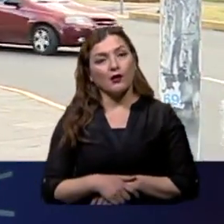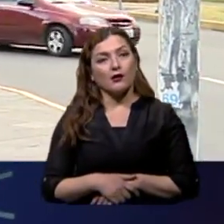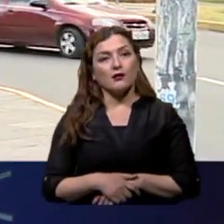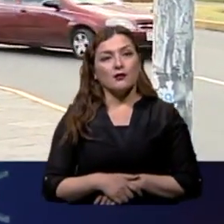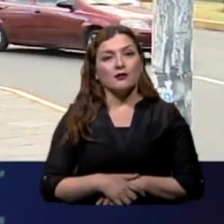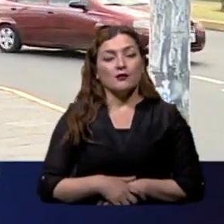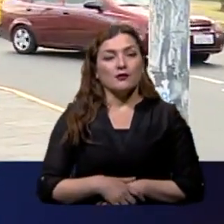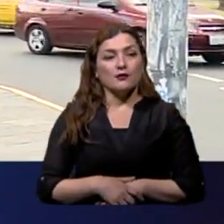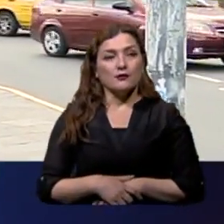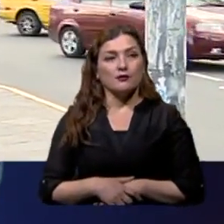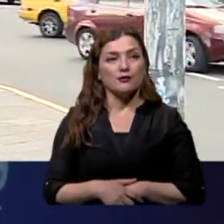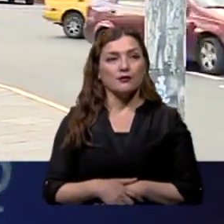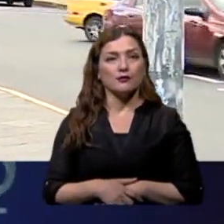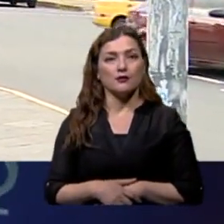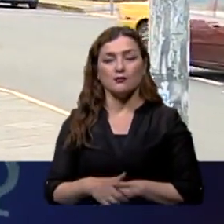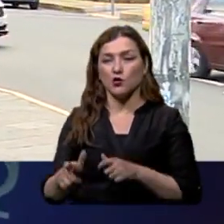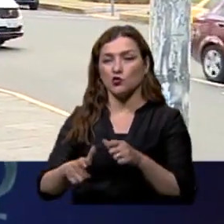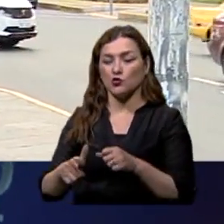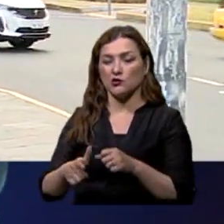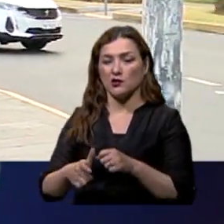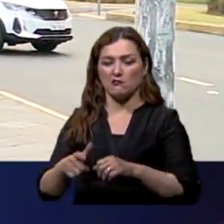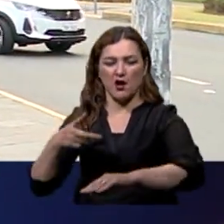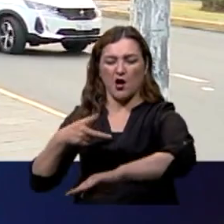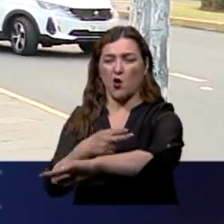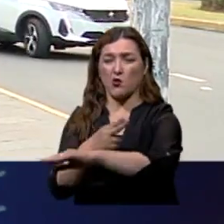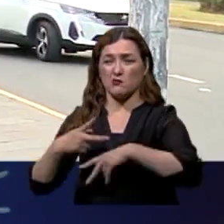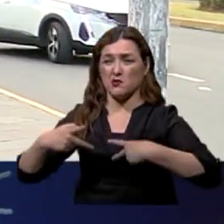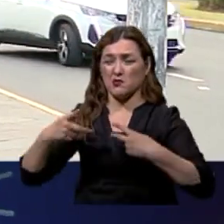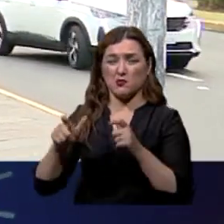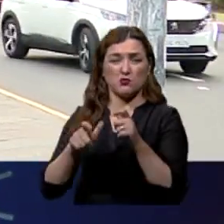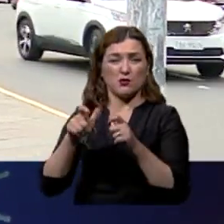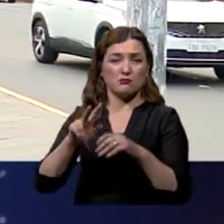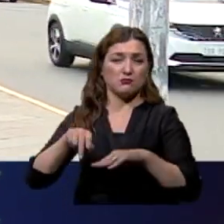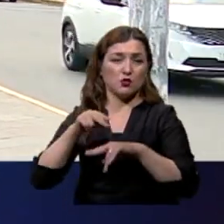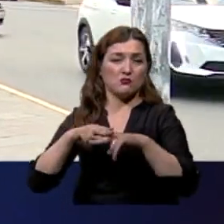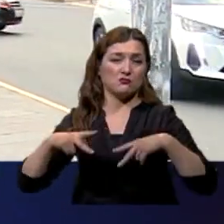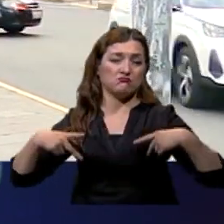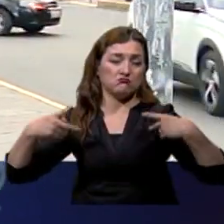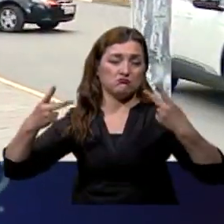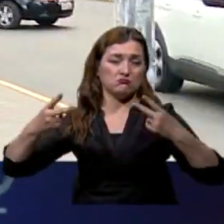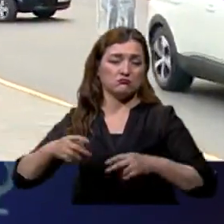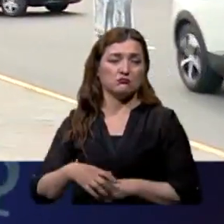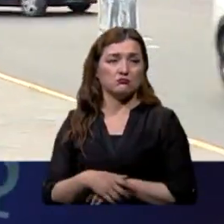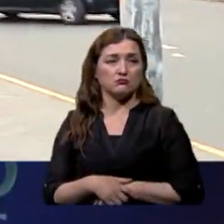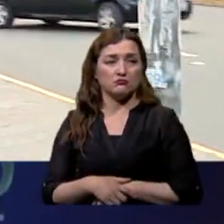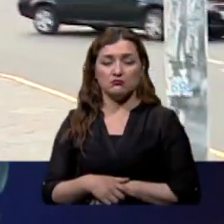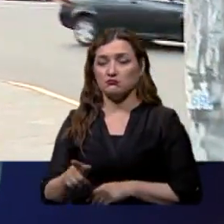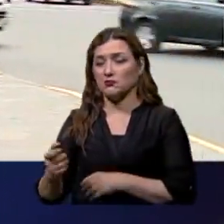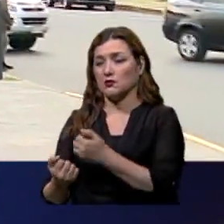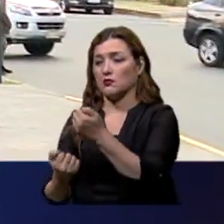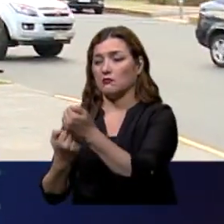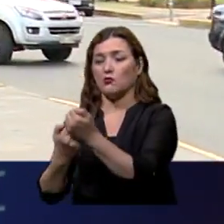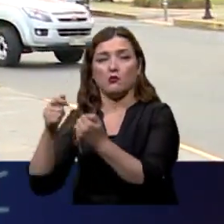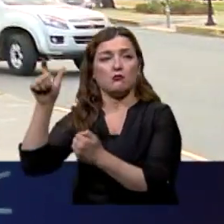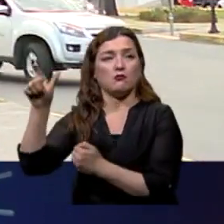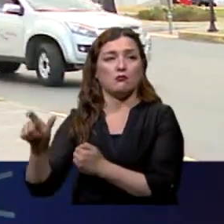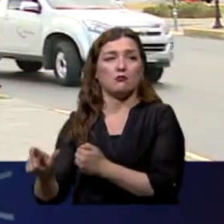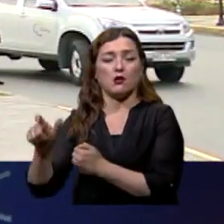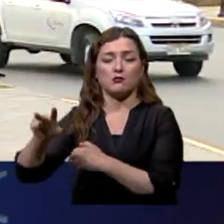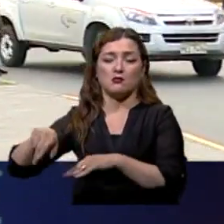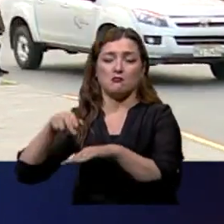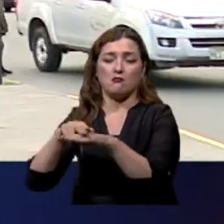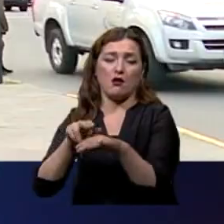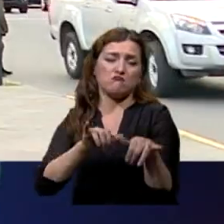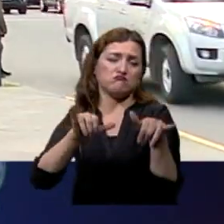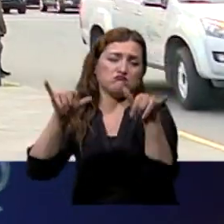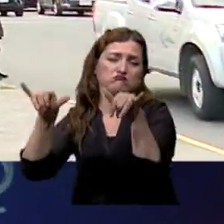¿Cómo es convivir con una persona con amputaciones? ¿Es normal? O sea, hay que darle el apoyo igual que una persona normal,